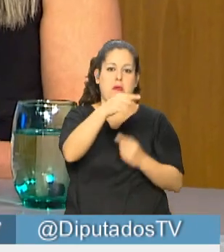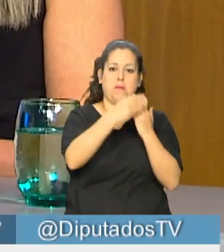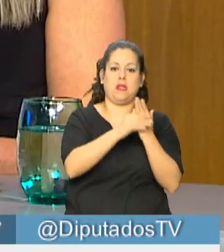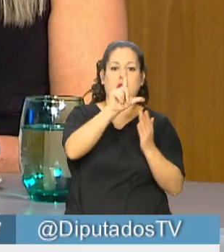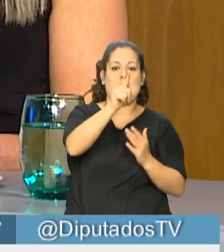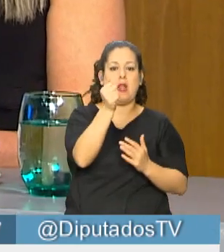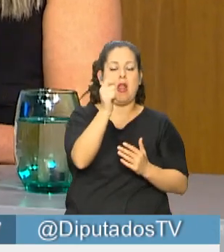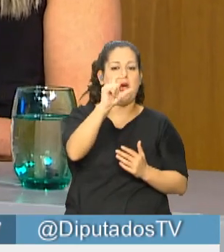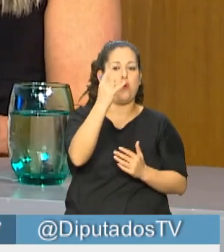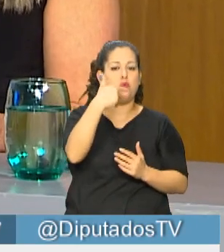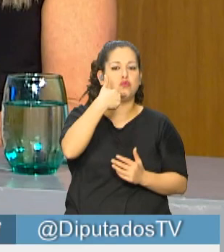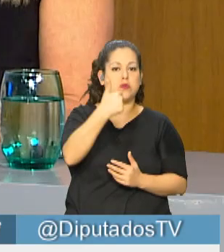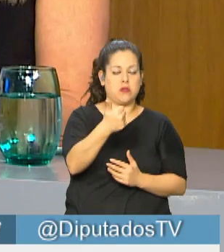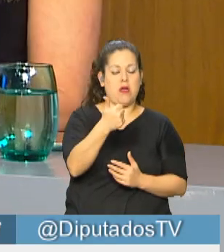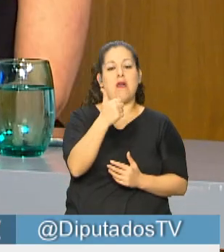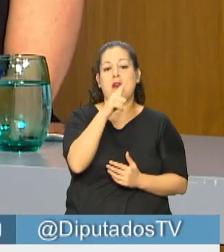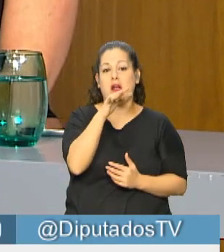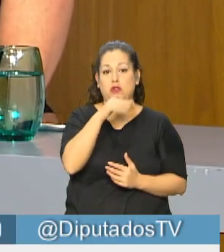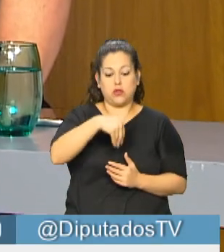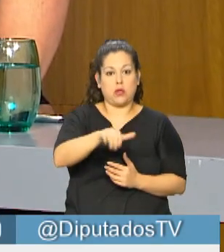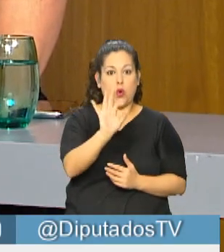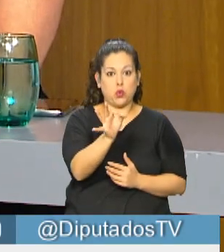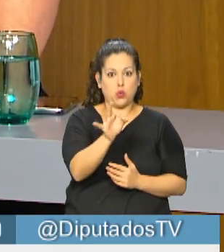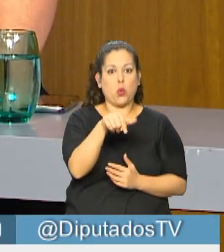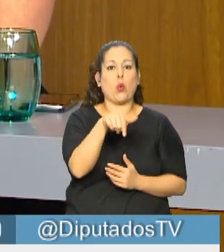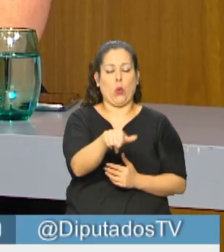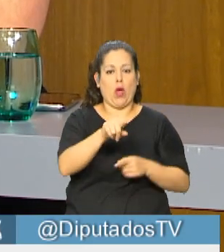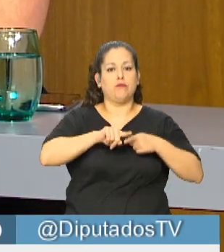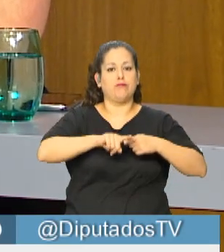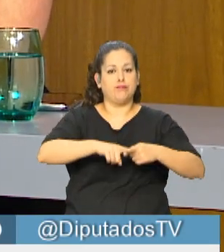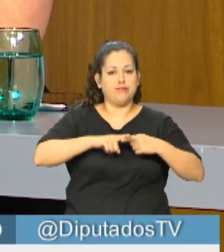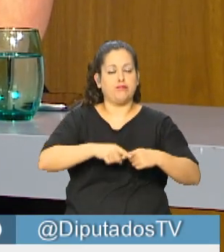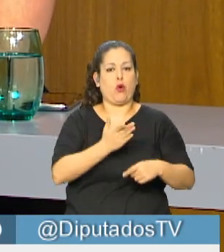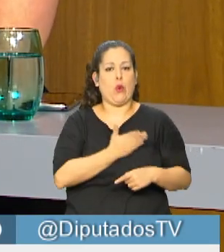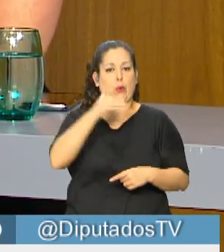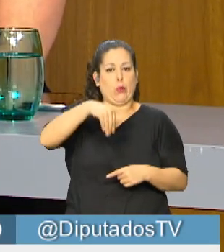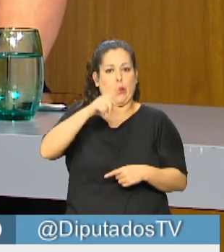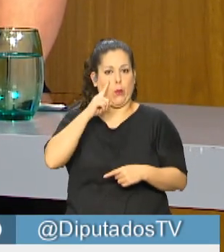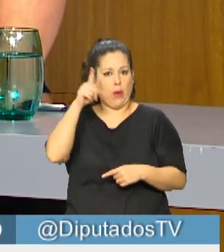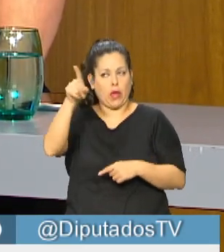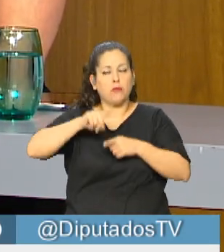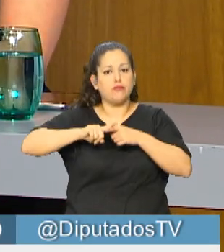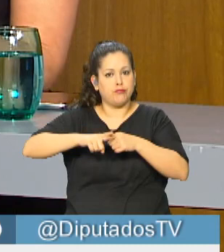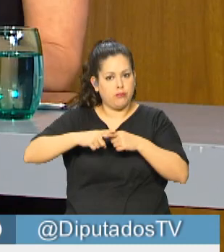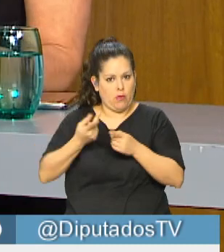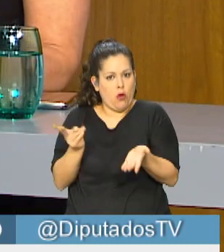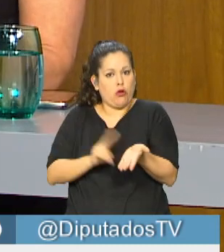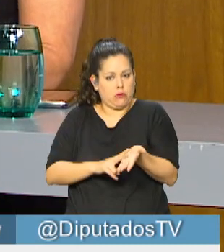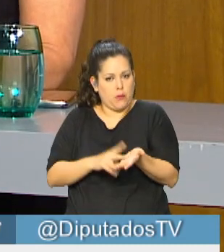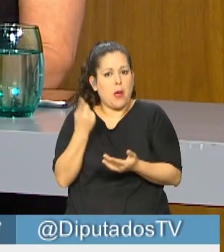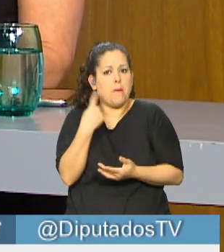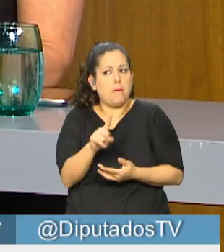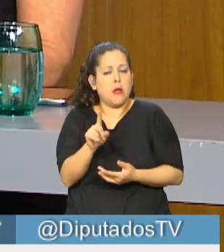de octubre va a haber una nueva conversación con el Fondo Monetario Internacional, pero nos interesa saber qué va a pasar con los grandes